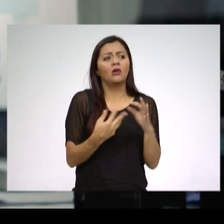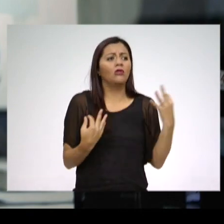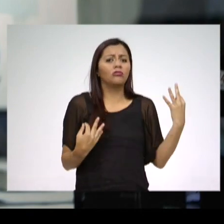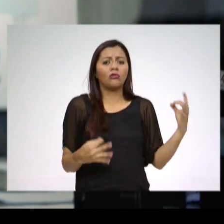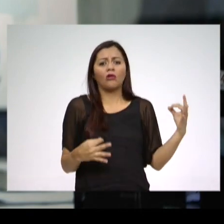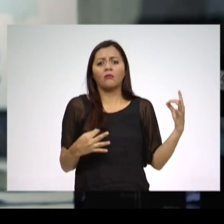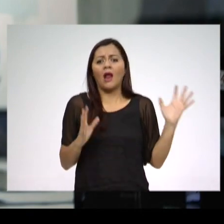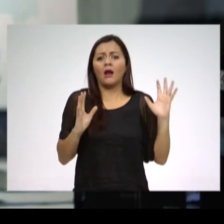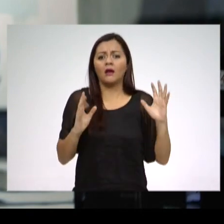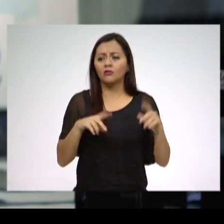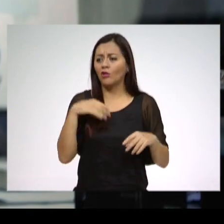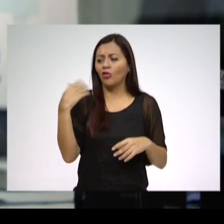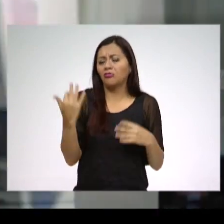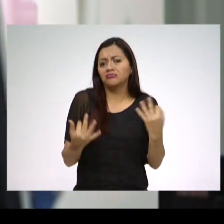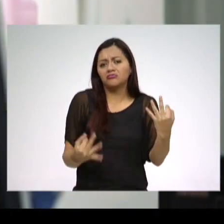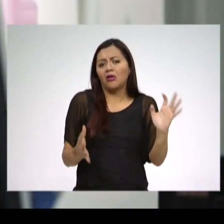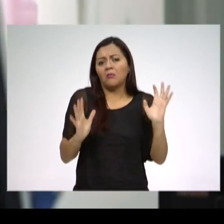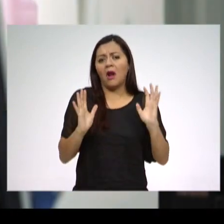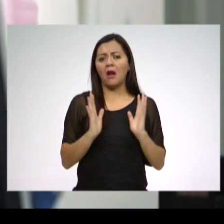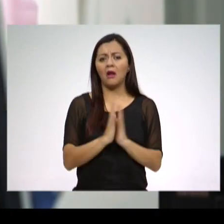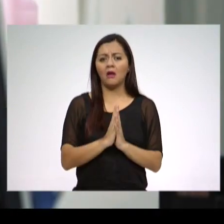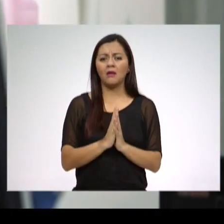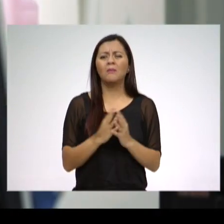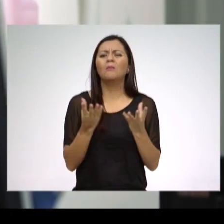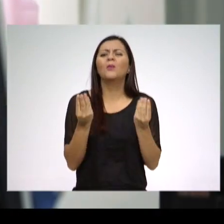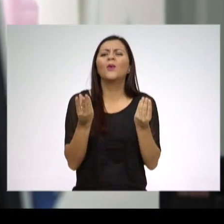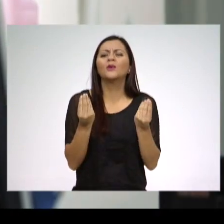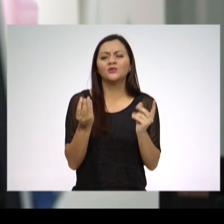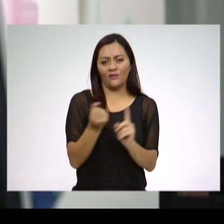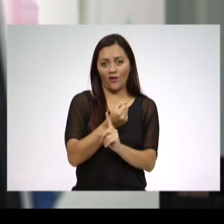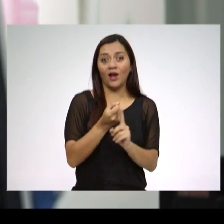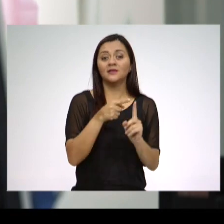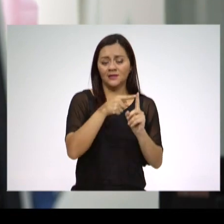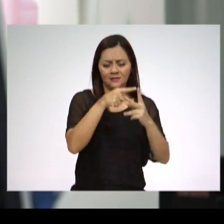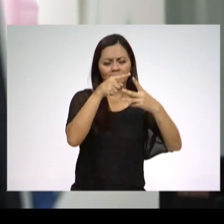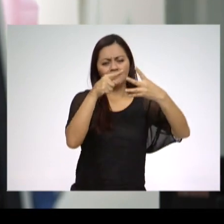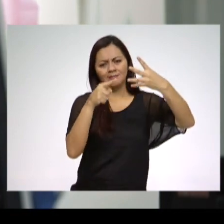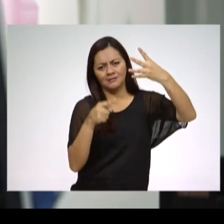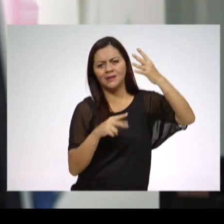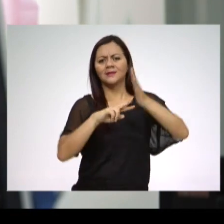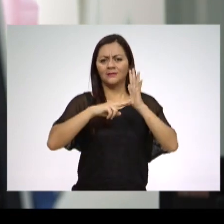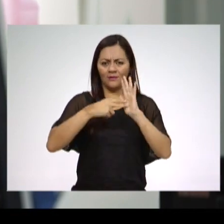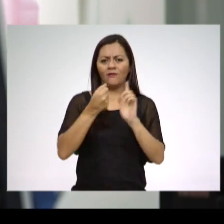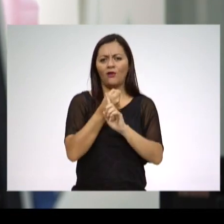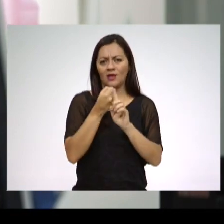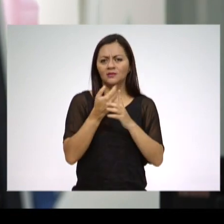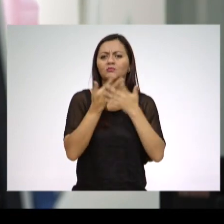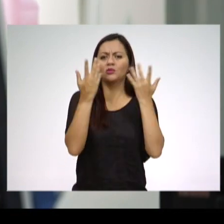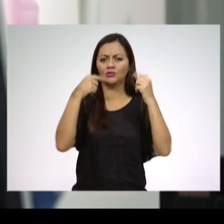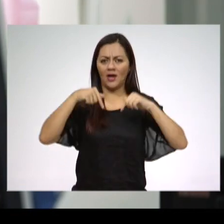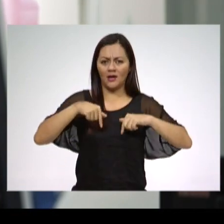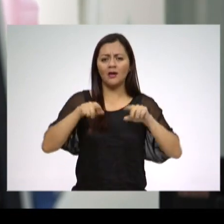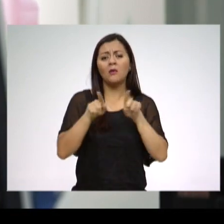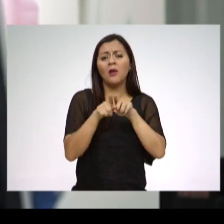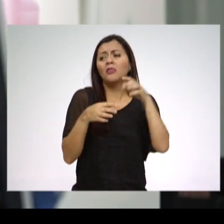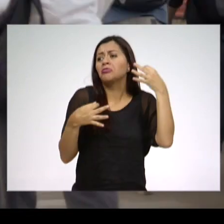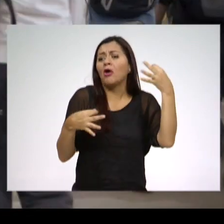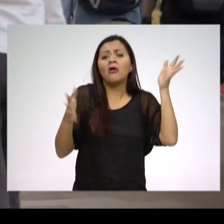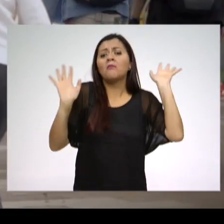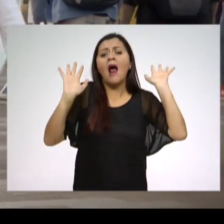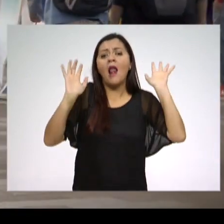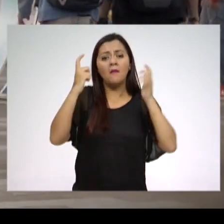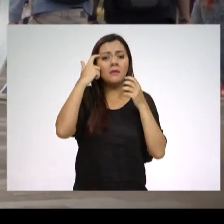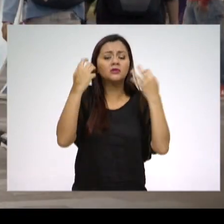del bus, es normal. Hay muchas manifestaciones violentas en nuestra sociedad que son consideradas como totalmente naturales,